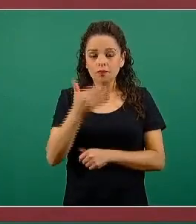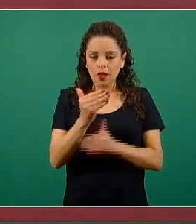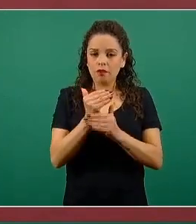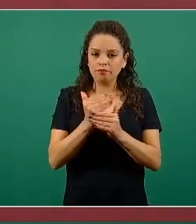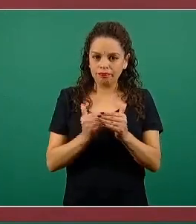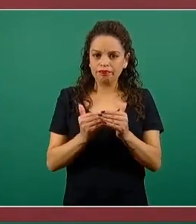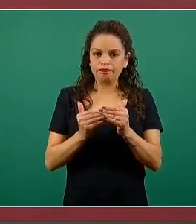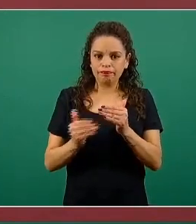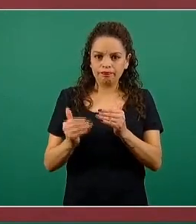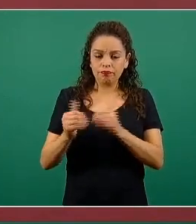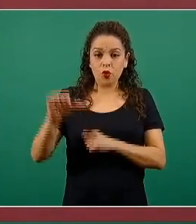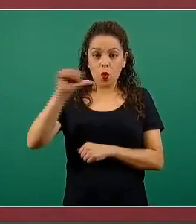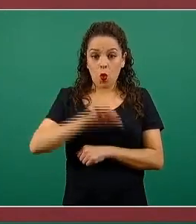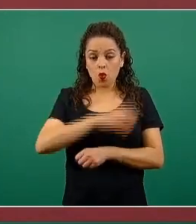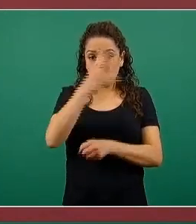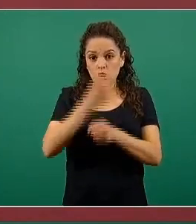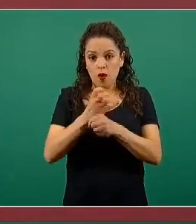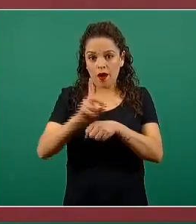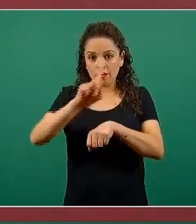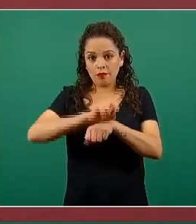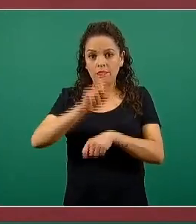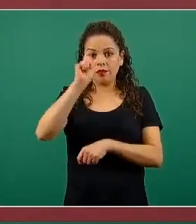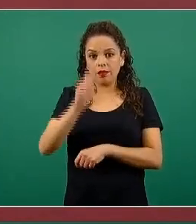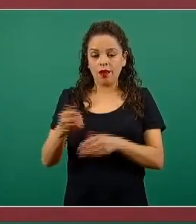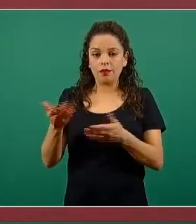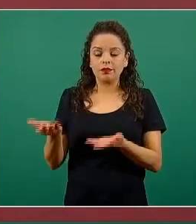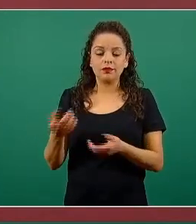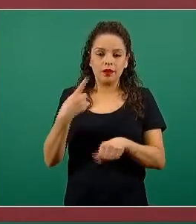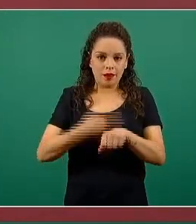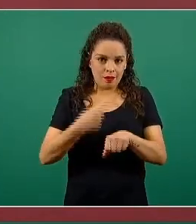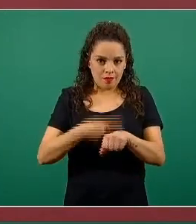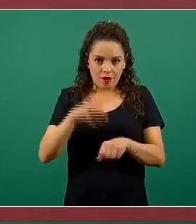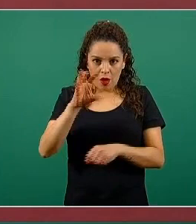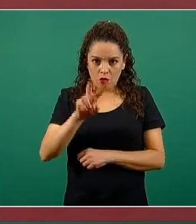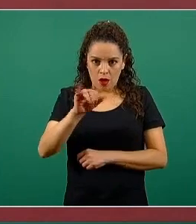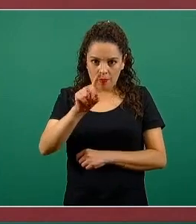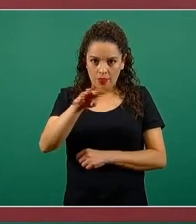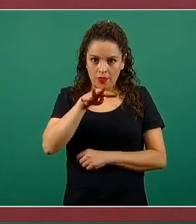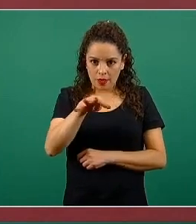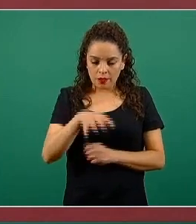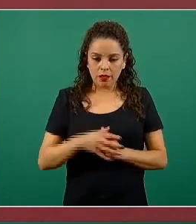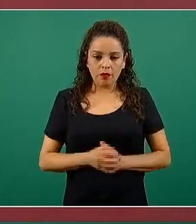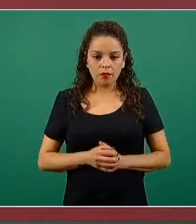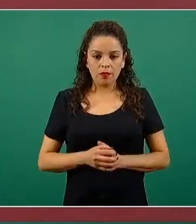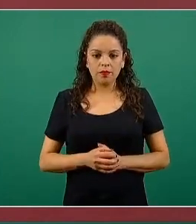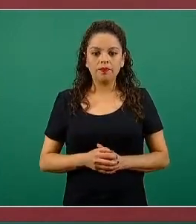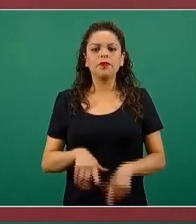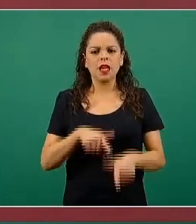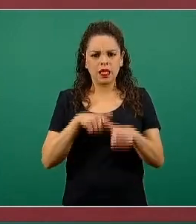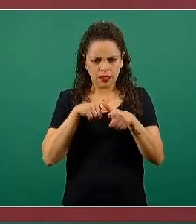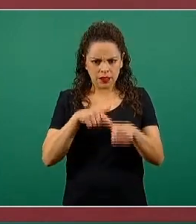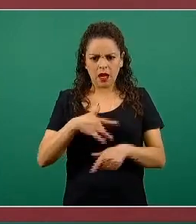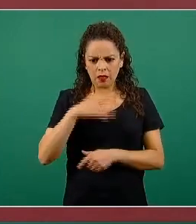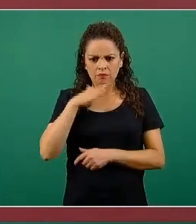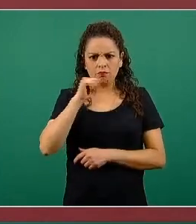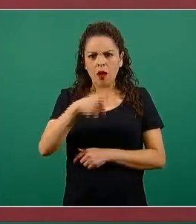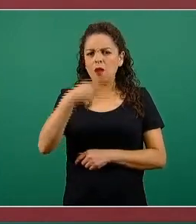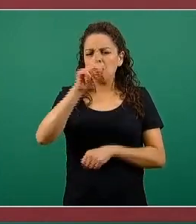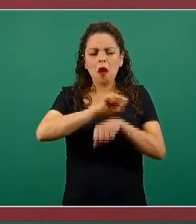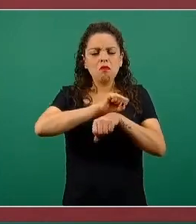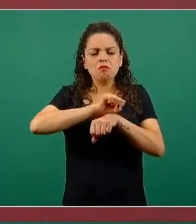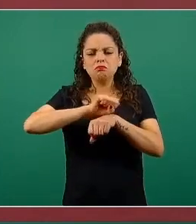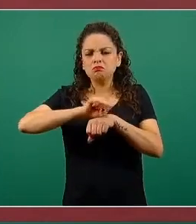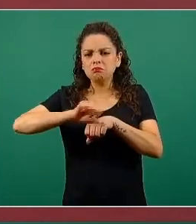Hoy cumple su 4º día de padecimiento de COVID-19, persiste con síntomas mínimos, ha tenido